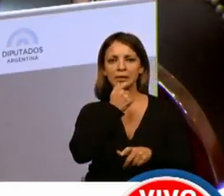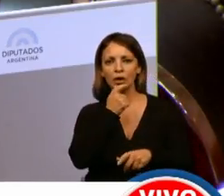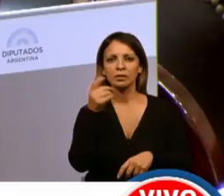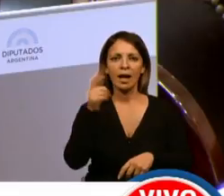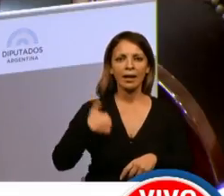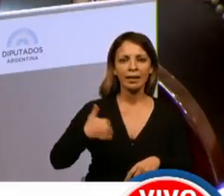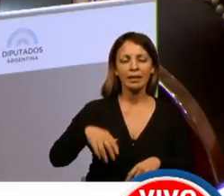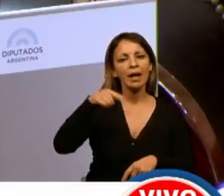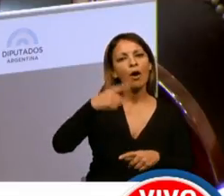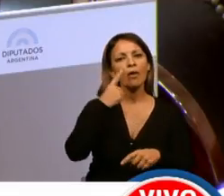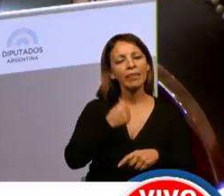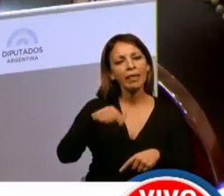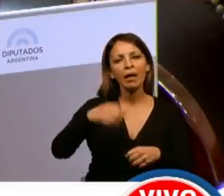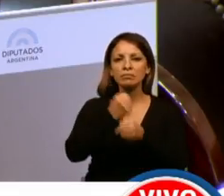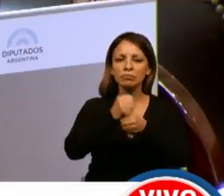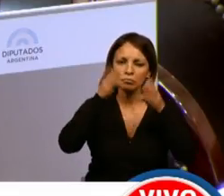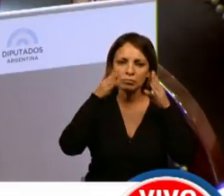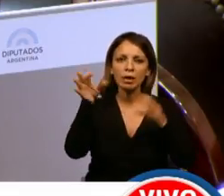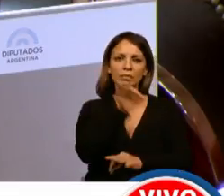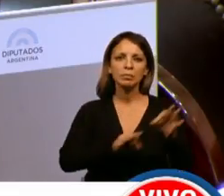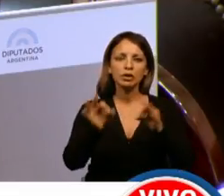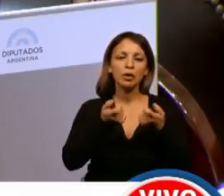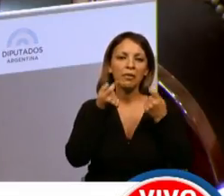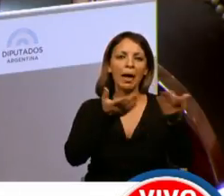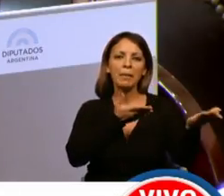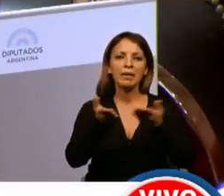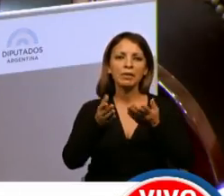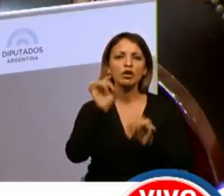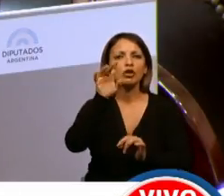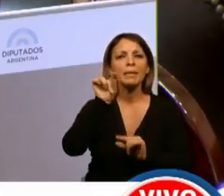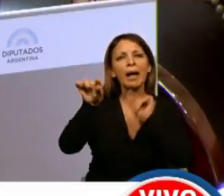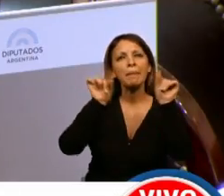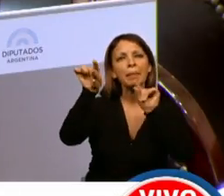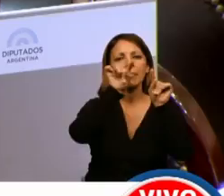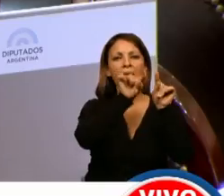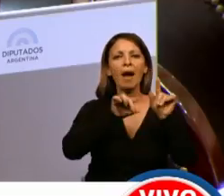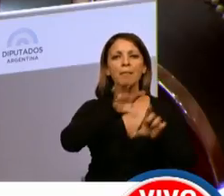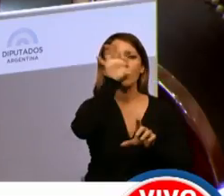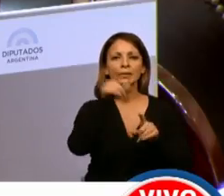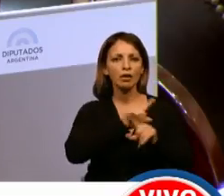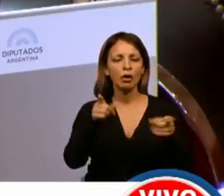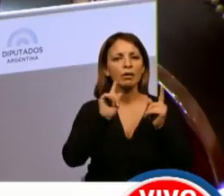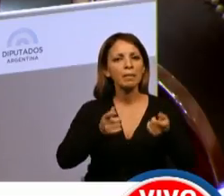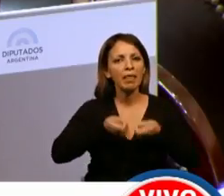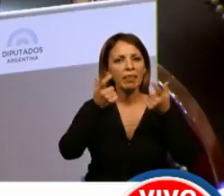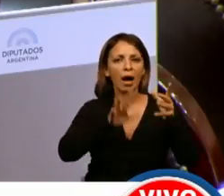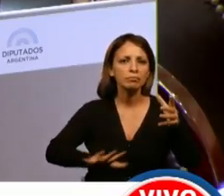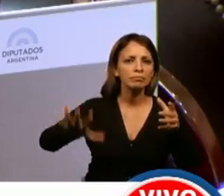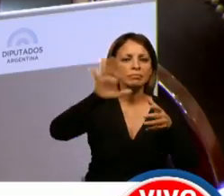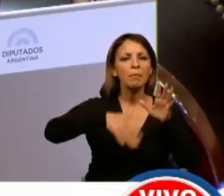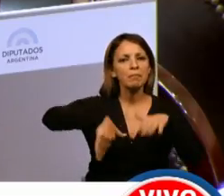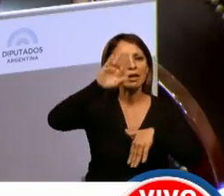trabajo por un proyecto que beneficie no tan solo algunas provincias sino que beneficie a gran parte de nuestro territorio